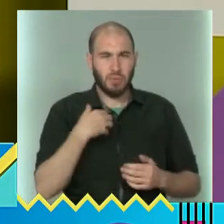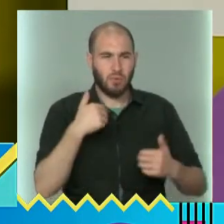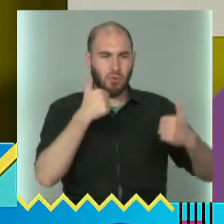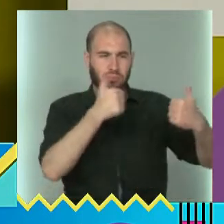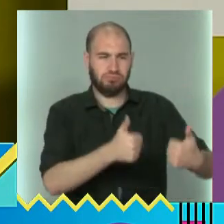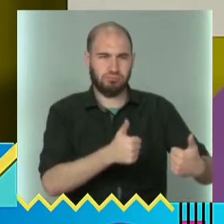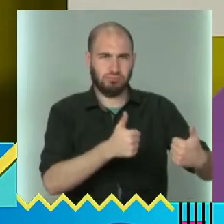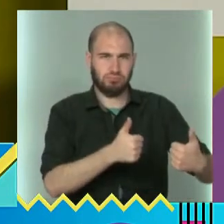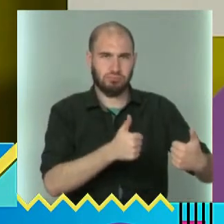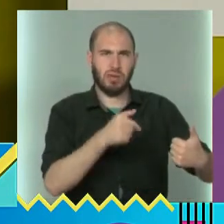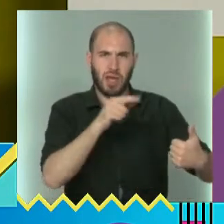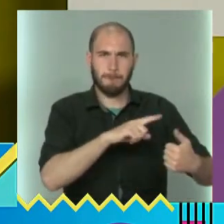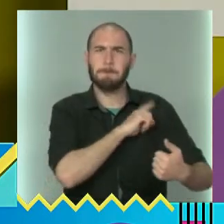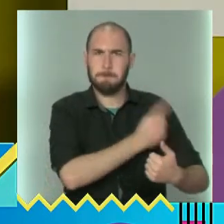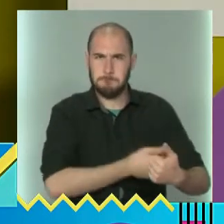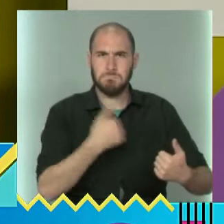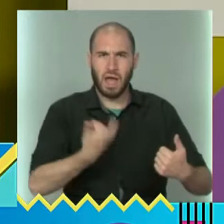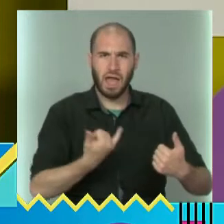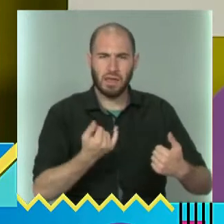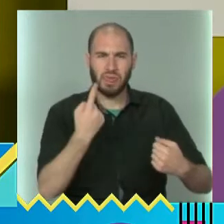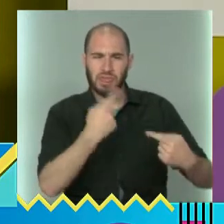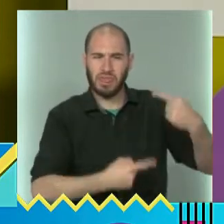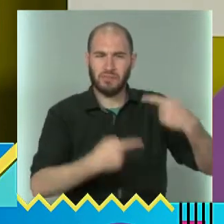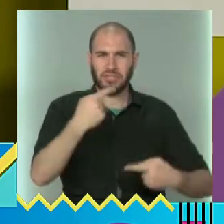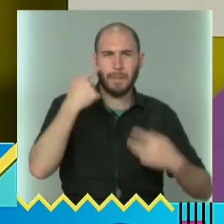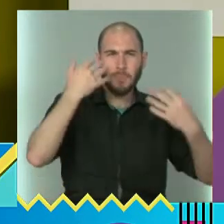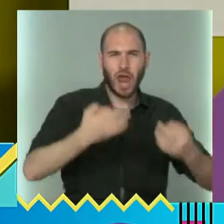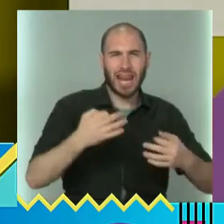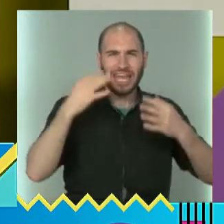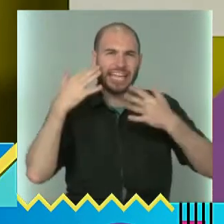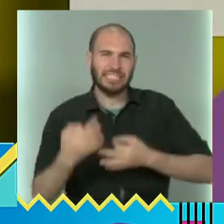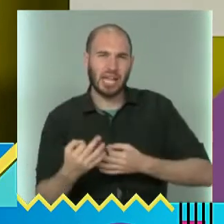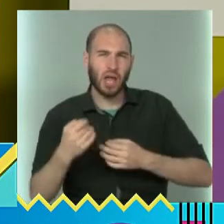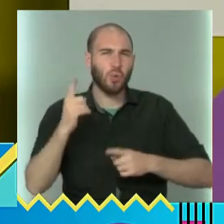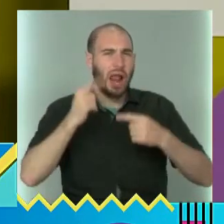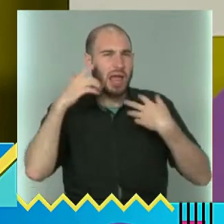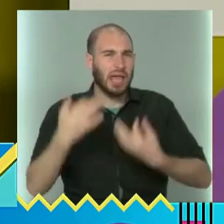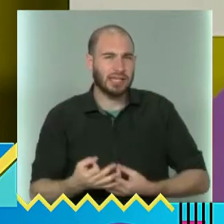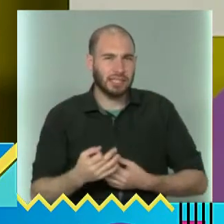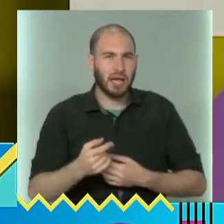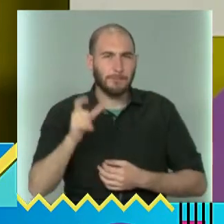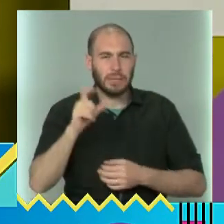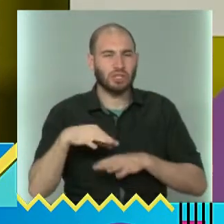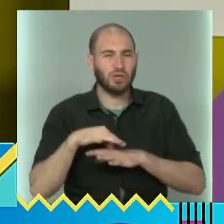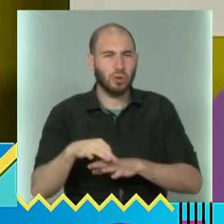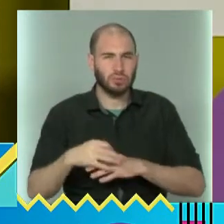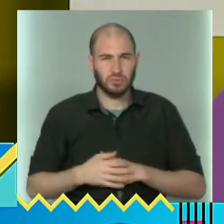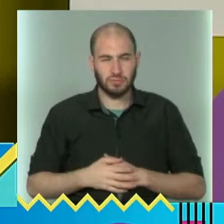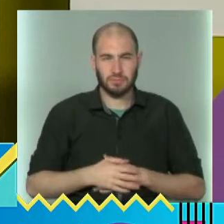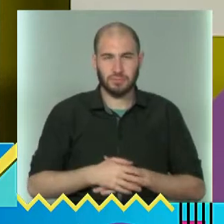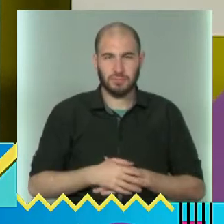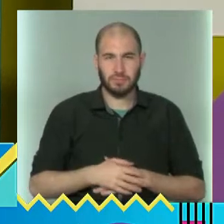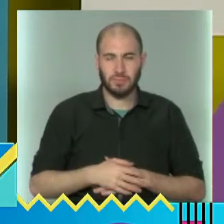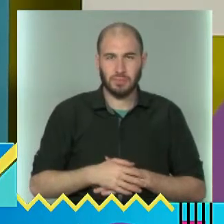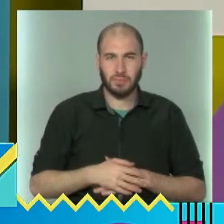otro, ¿no? Y eso le da un cierto poder. ¿Dónde está la diferencia entre moral y ética y cuál es la ética que tiene que tener un coach?